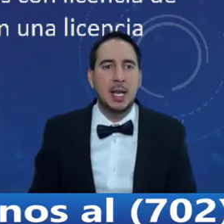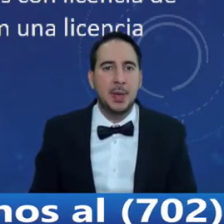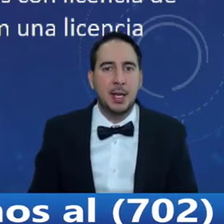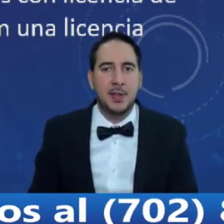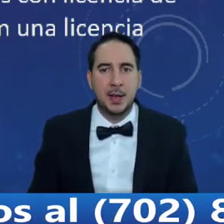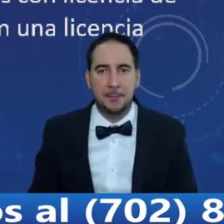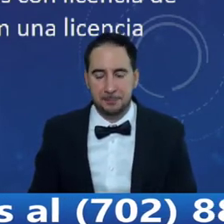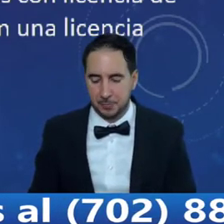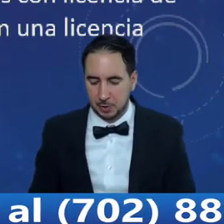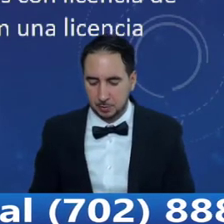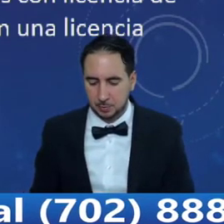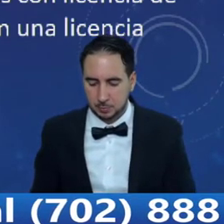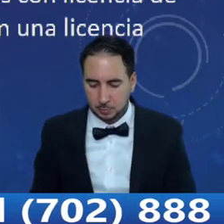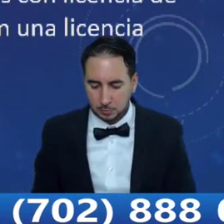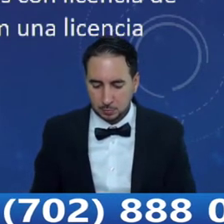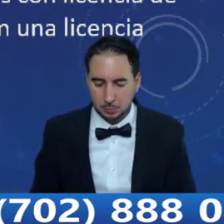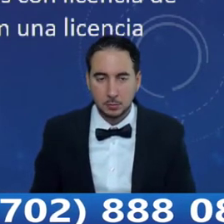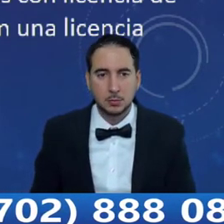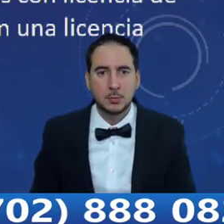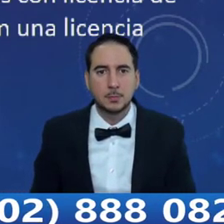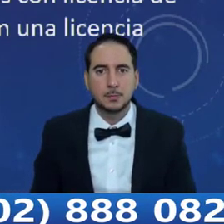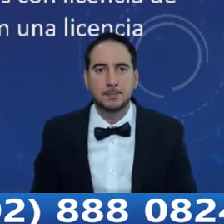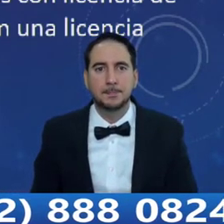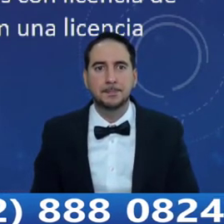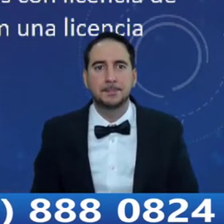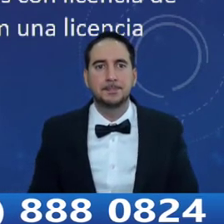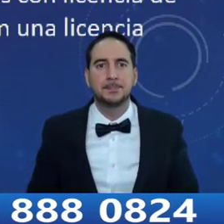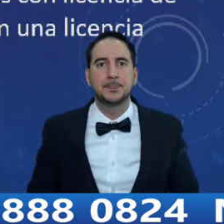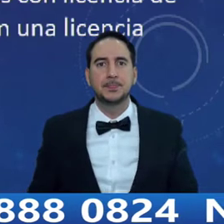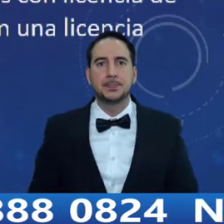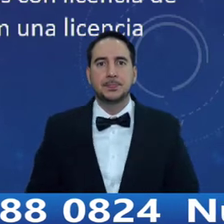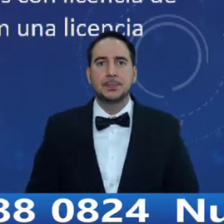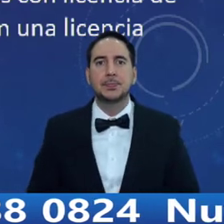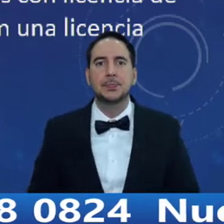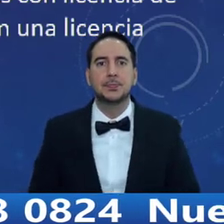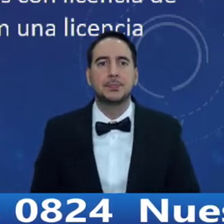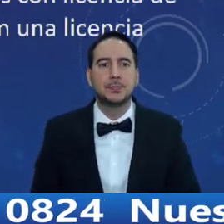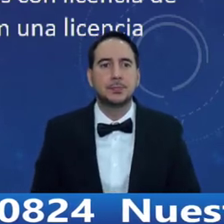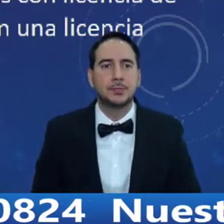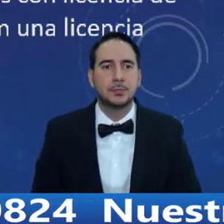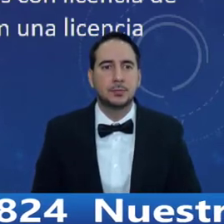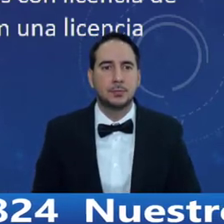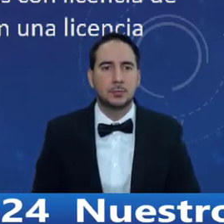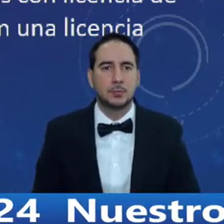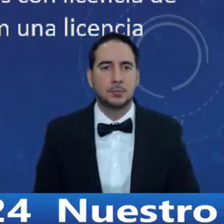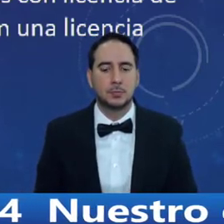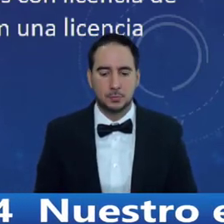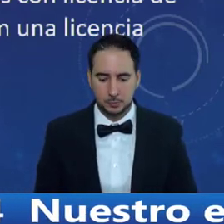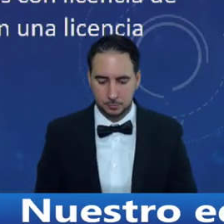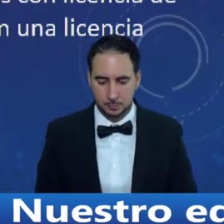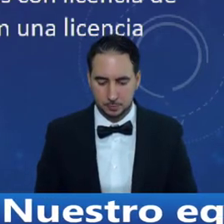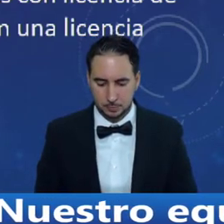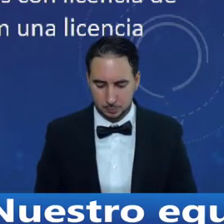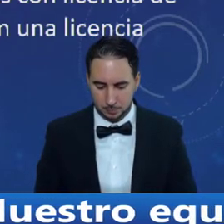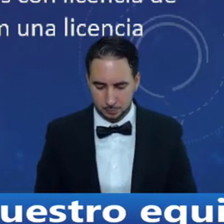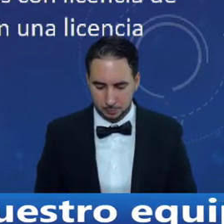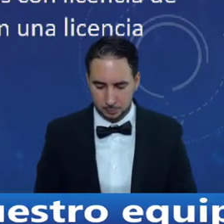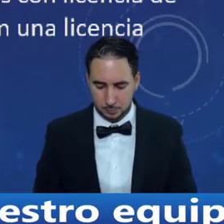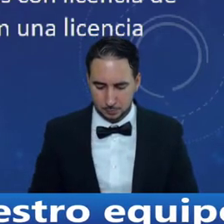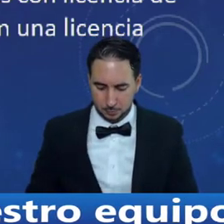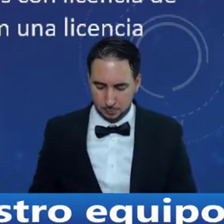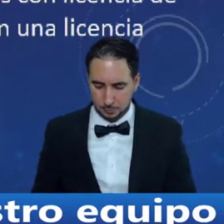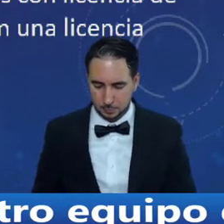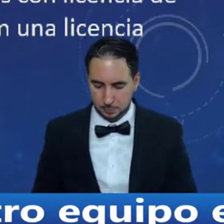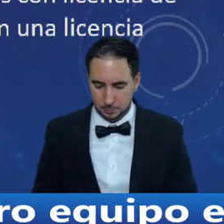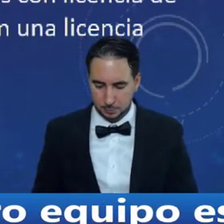tomar el examen, Andrea? Bueno, entonces el examen solo se puede tomar en Peer-to-View y es el